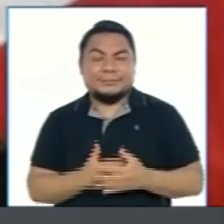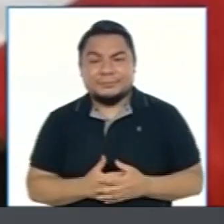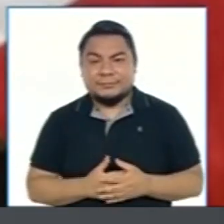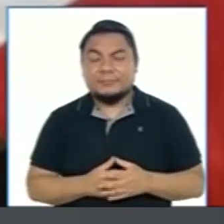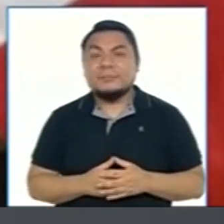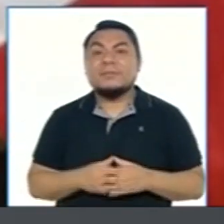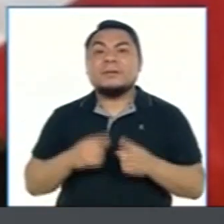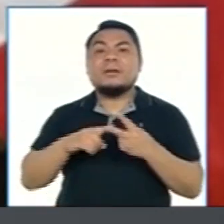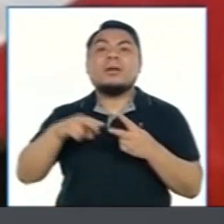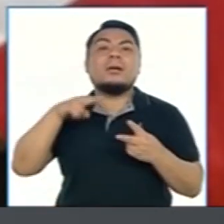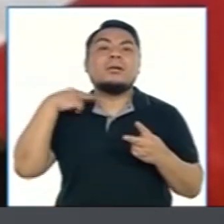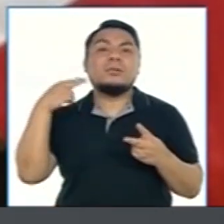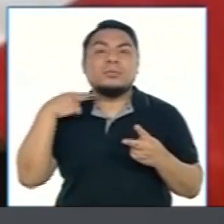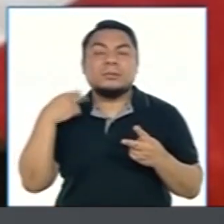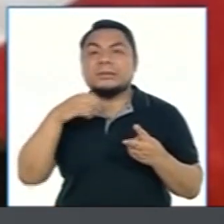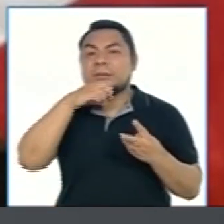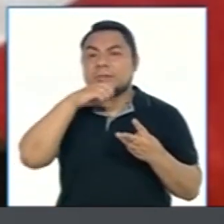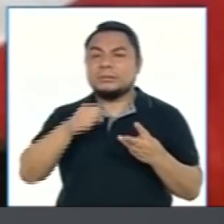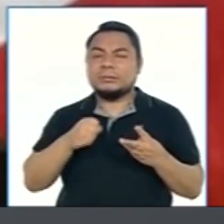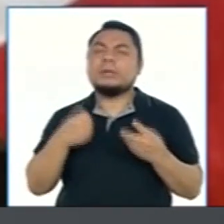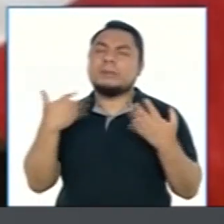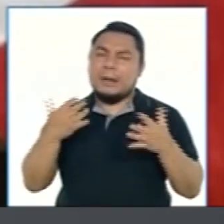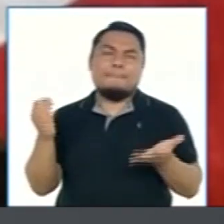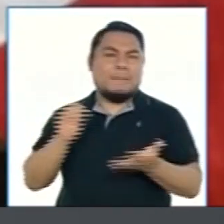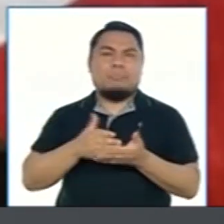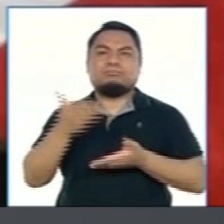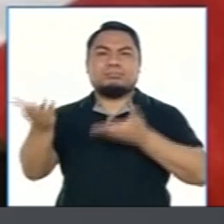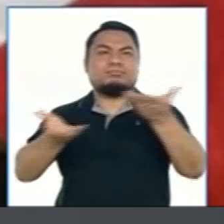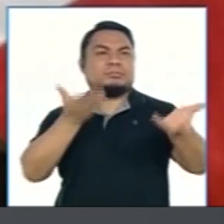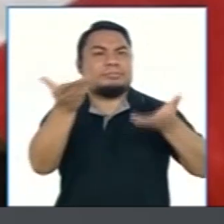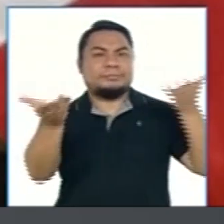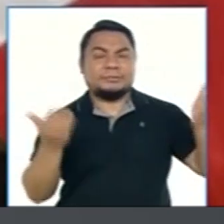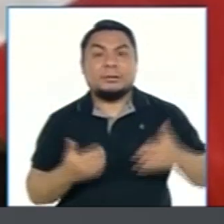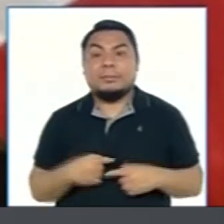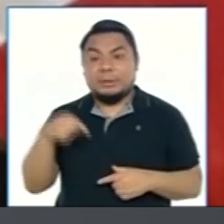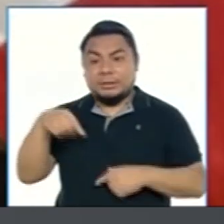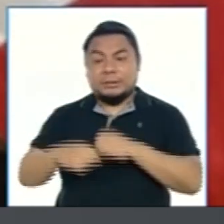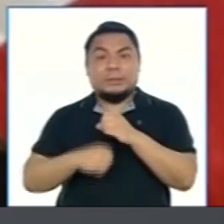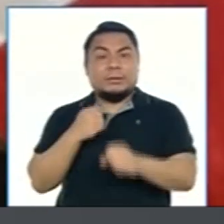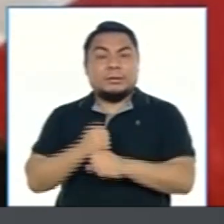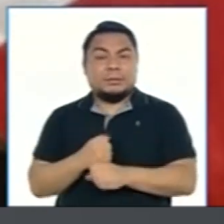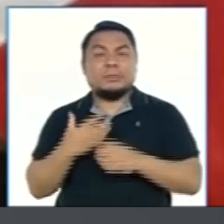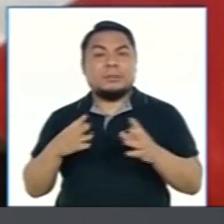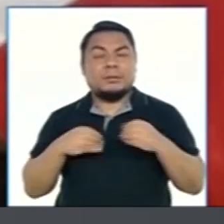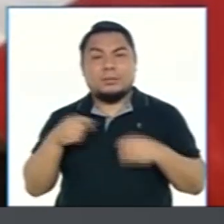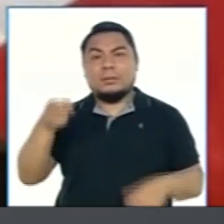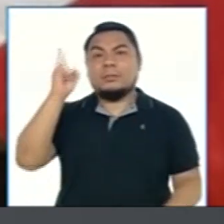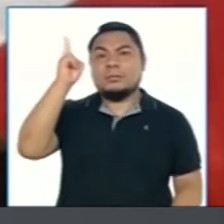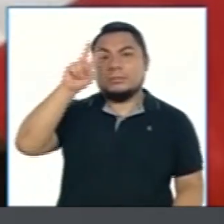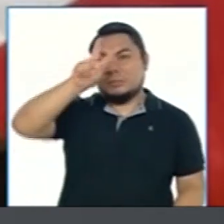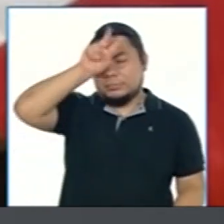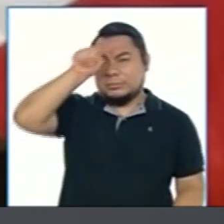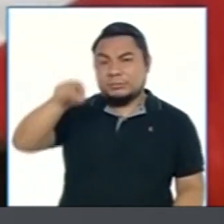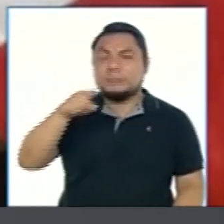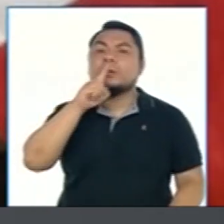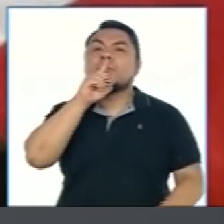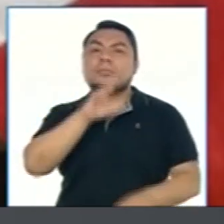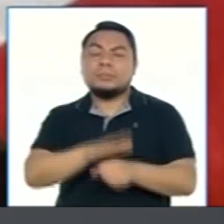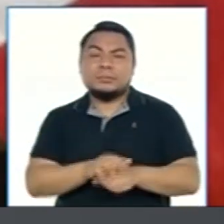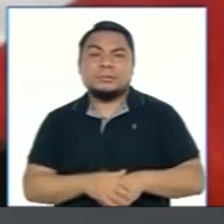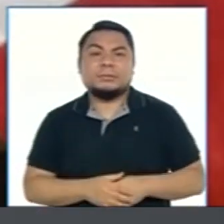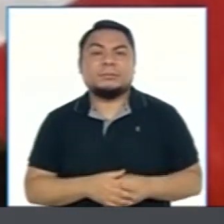Pero noviembre y diciembre hacen mucho más intenso. Pero también nosotros este año asumimos con los docentes del Perú un